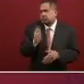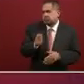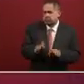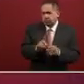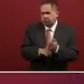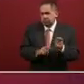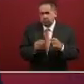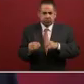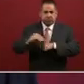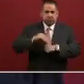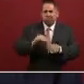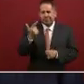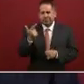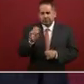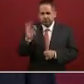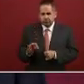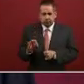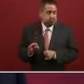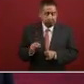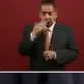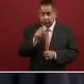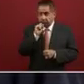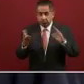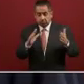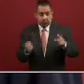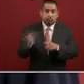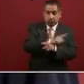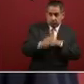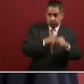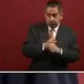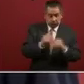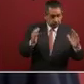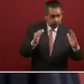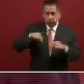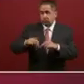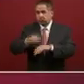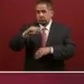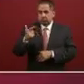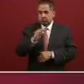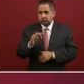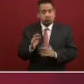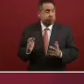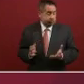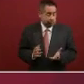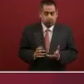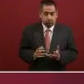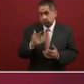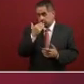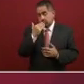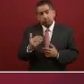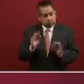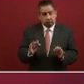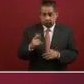un incremento del 7% con relación al mismo período del año pasado eso es un